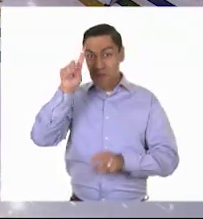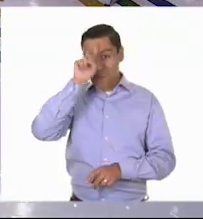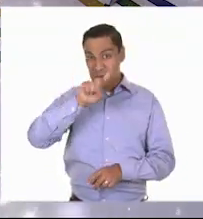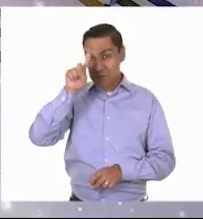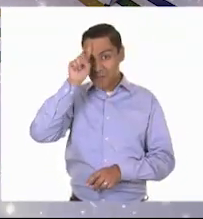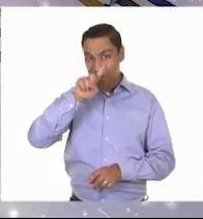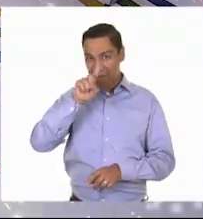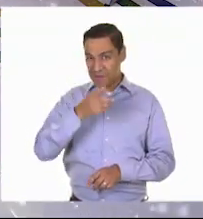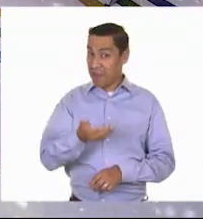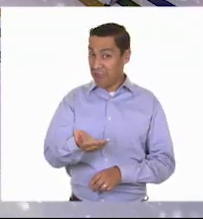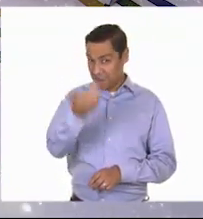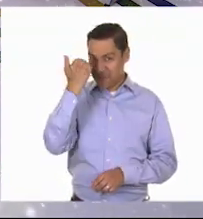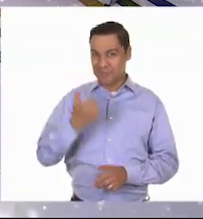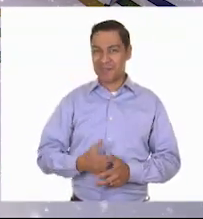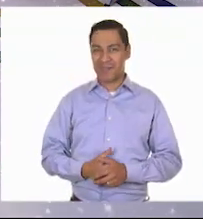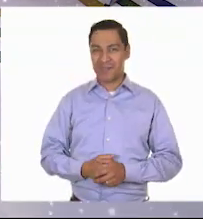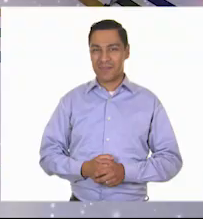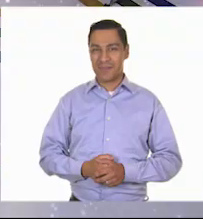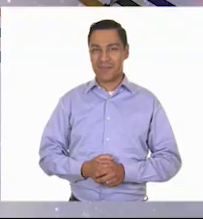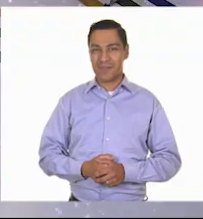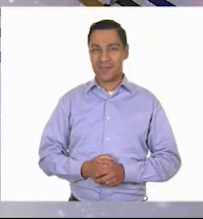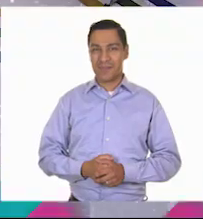recomendación. ¡Vamos!